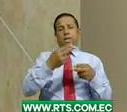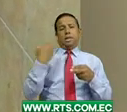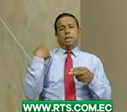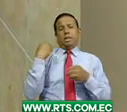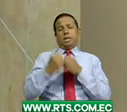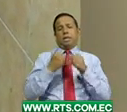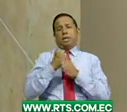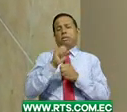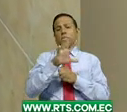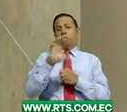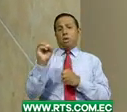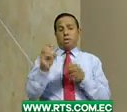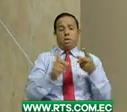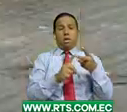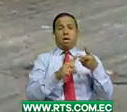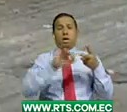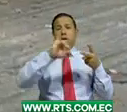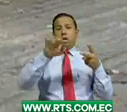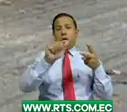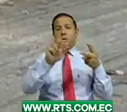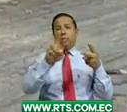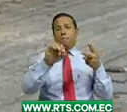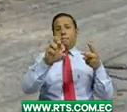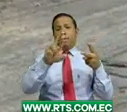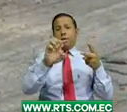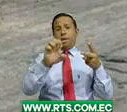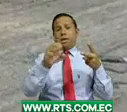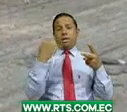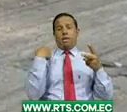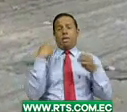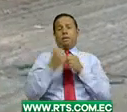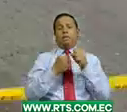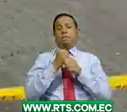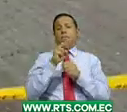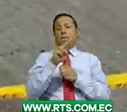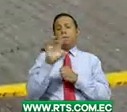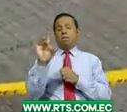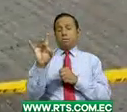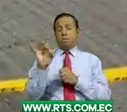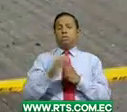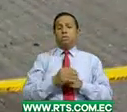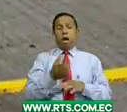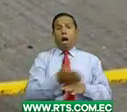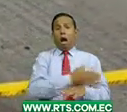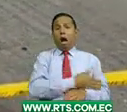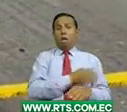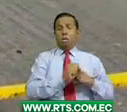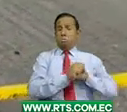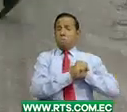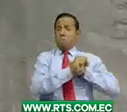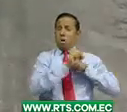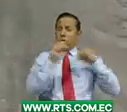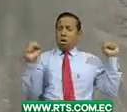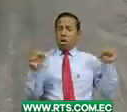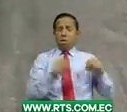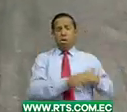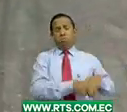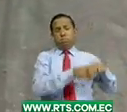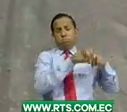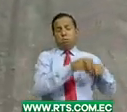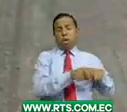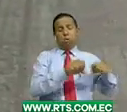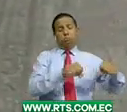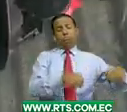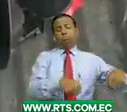García Barrero, de 28. Se conoció que los ahora occisos habían salido de madrugada del sitio Sabalucal perteneciente al cantón